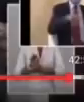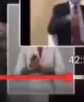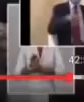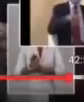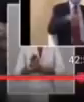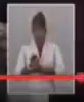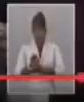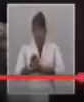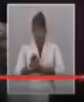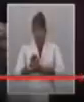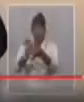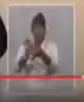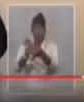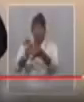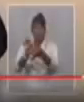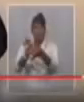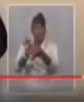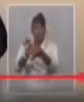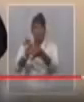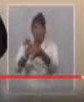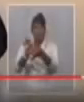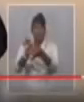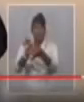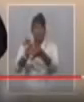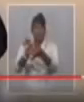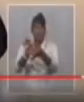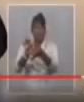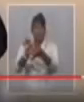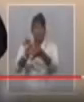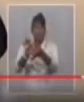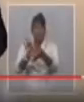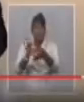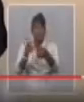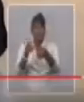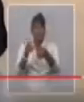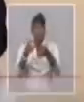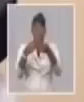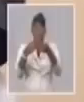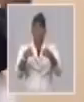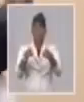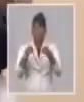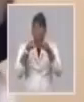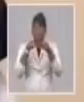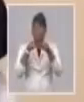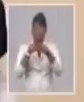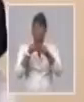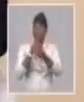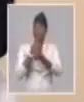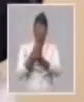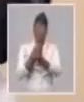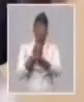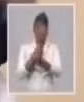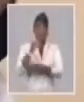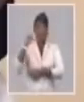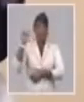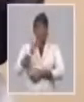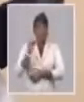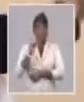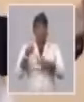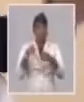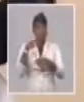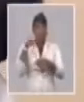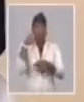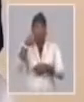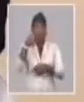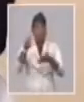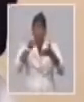Tengo tiempo, perfecto. Aquí, voy para allá. Vamos a ver qué dijeron aquí, el mongo este. Sin embargo, en esas conversaciones